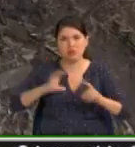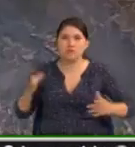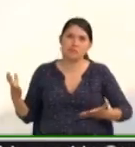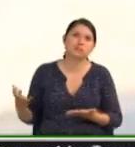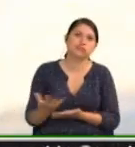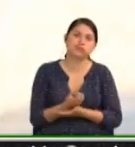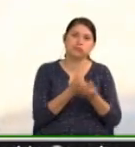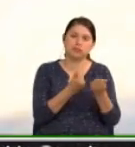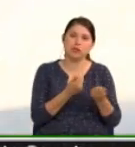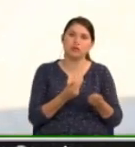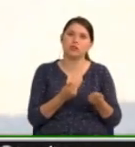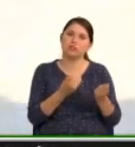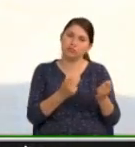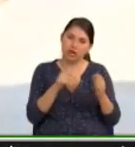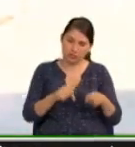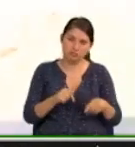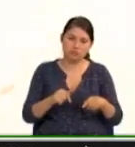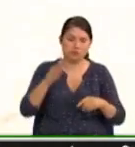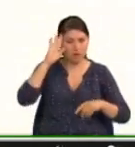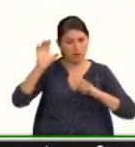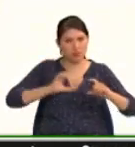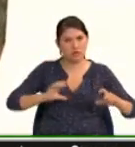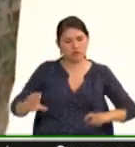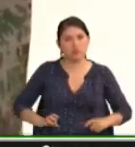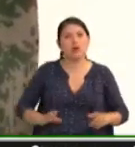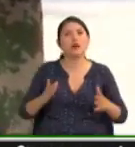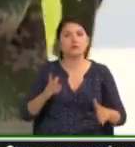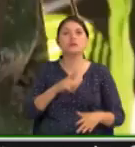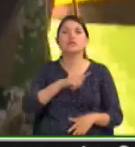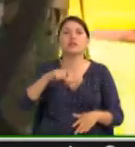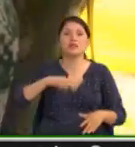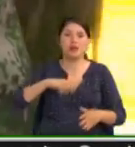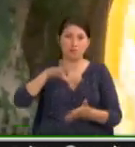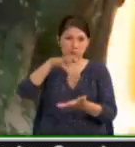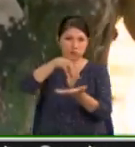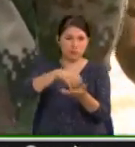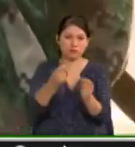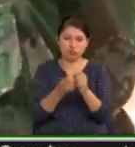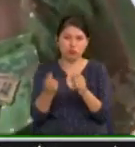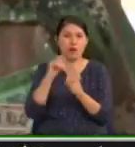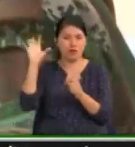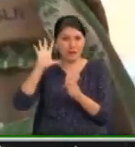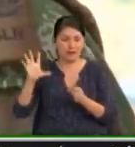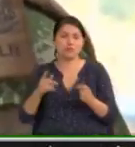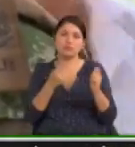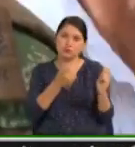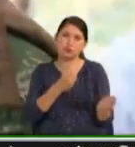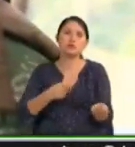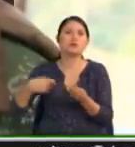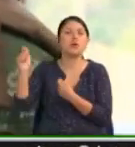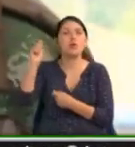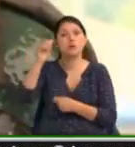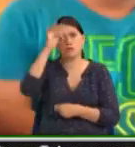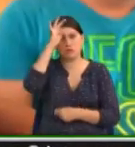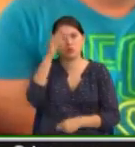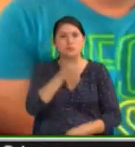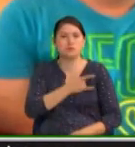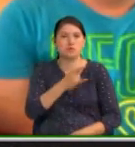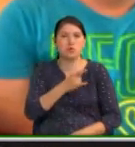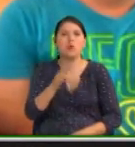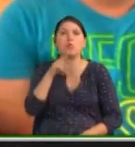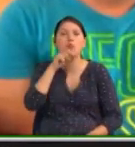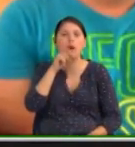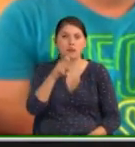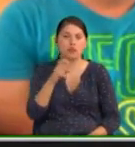ejército de aquí, el batallón Luciano de Loyer, porque ellos tenían una base allá en la región, y me llevaron a Bucaramanga. A los 6 meses